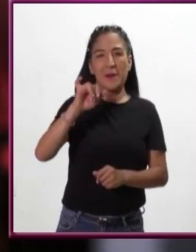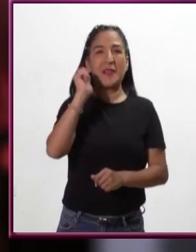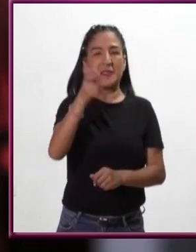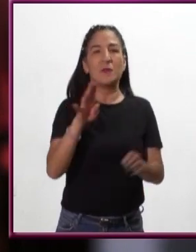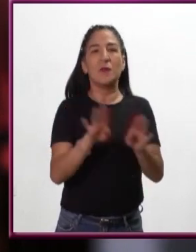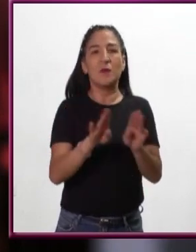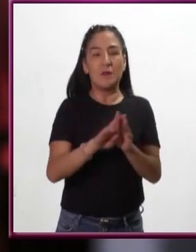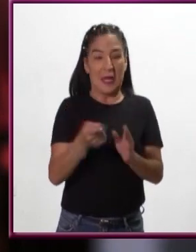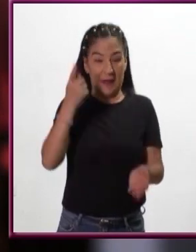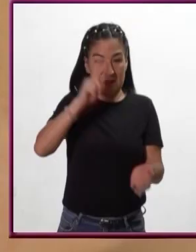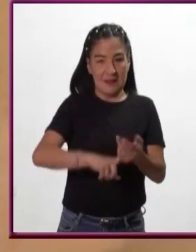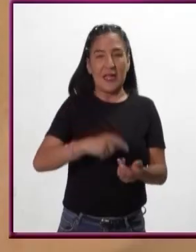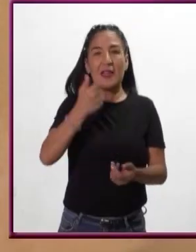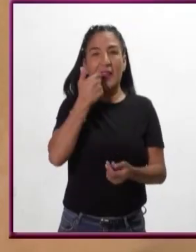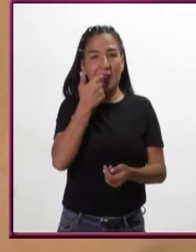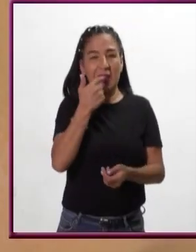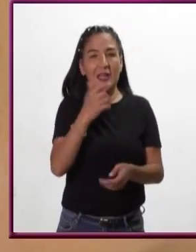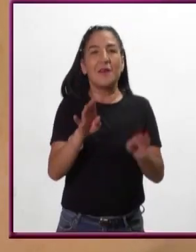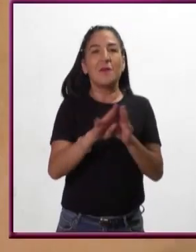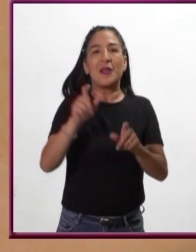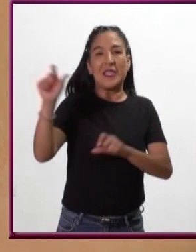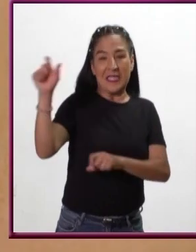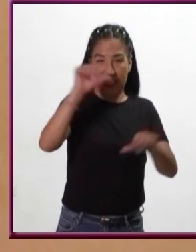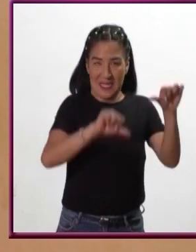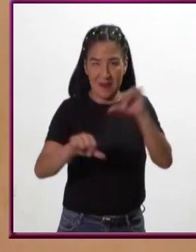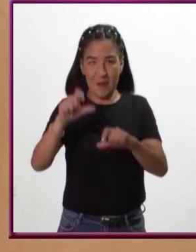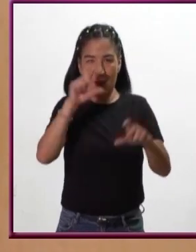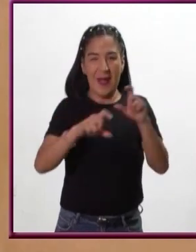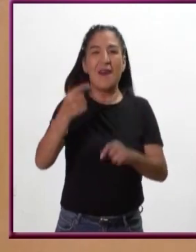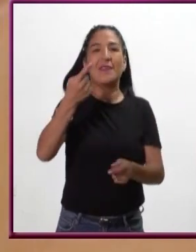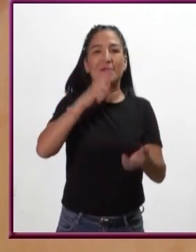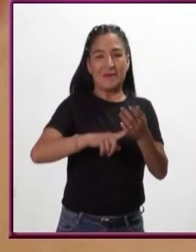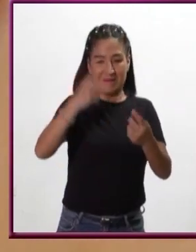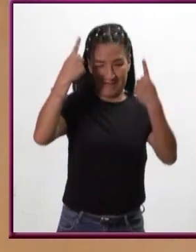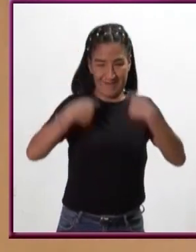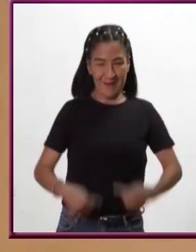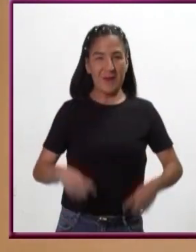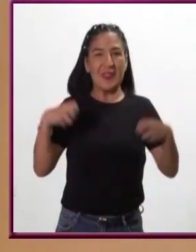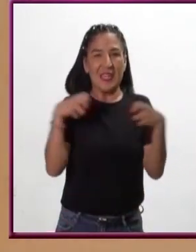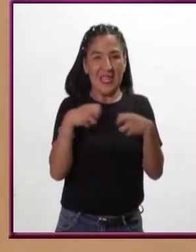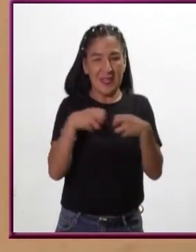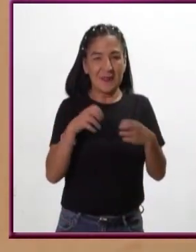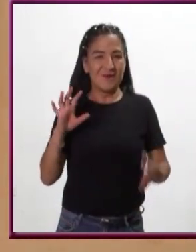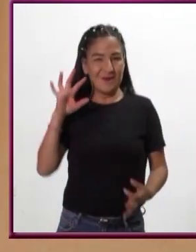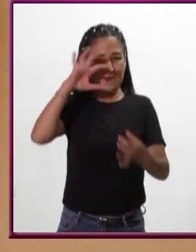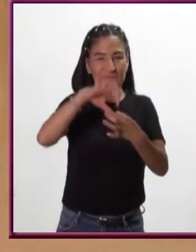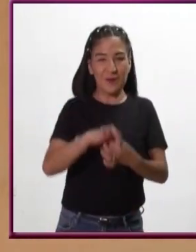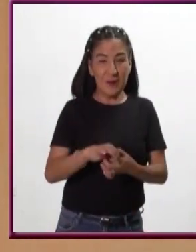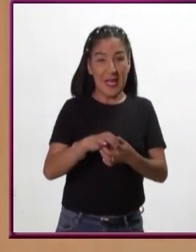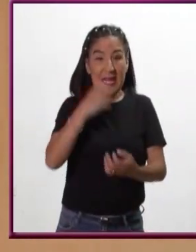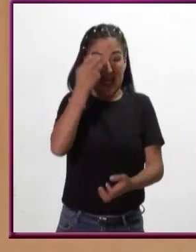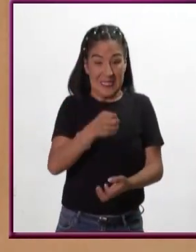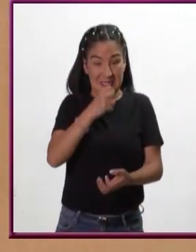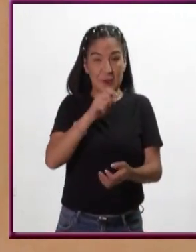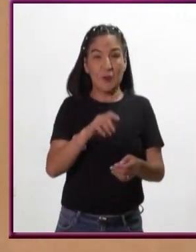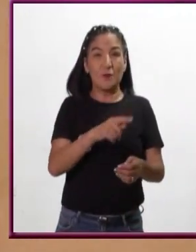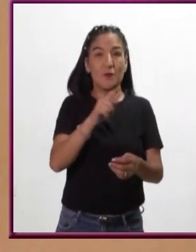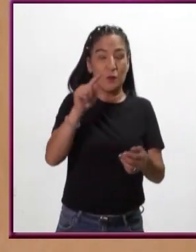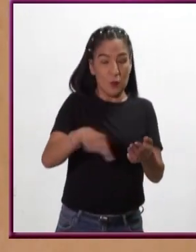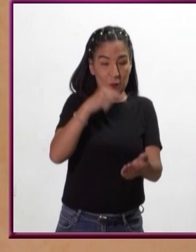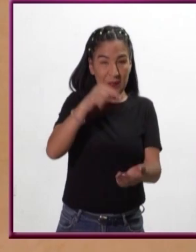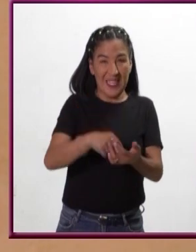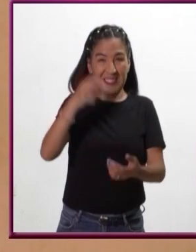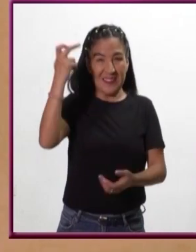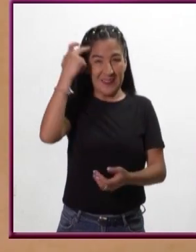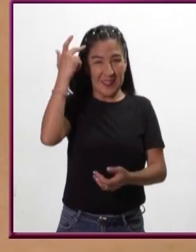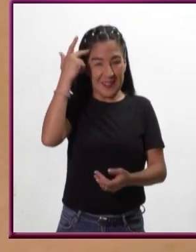nuestra lengua. Y como todo es química en nuestro sistema nervioso junto con los sentidos, ahí en el centro es